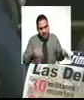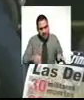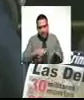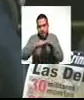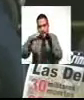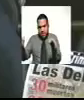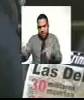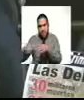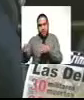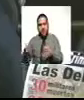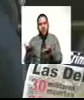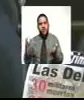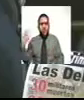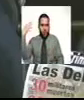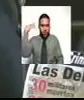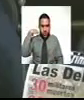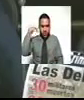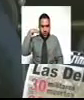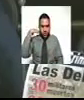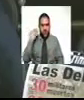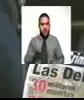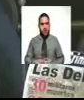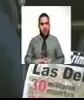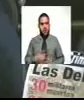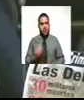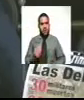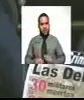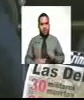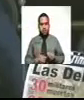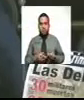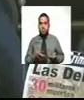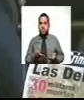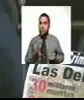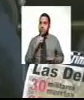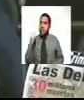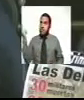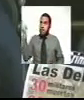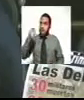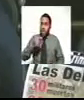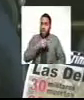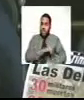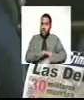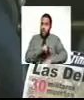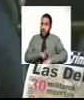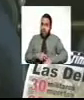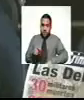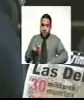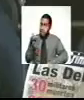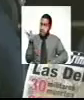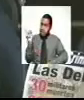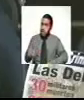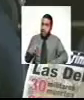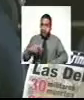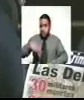Montería, donde evacuaron por orden del delegado del momento